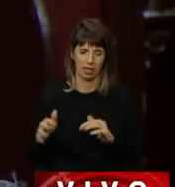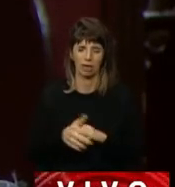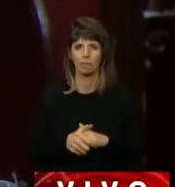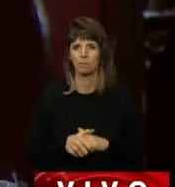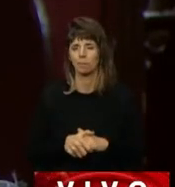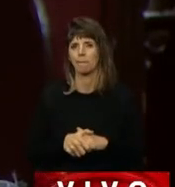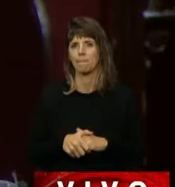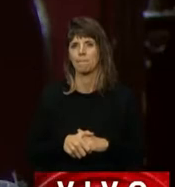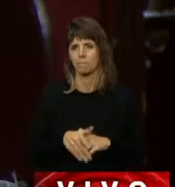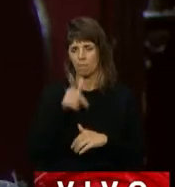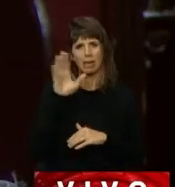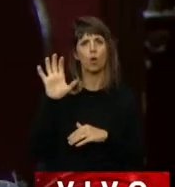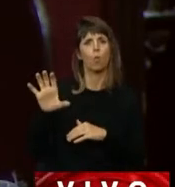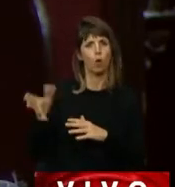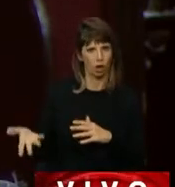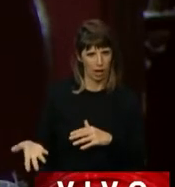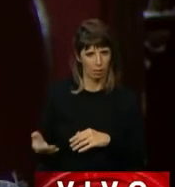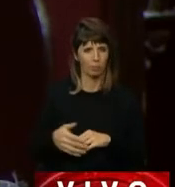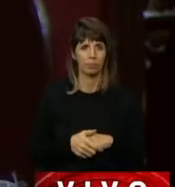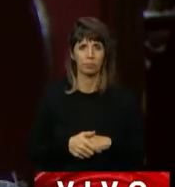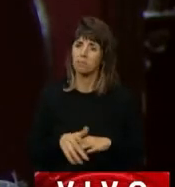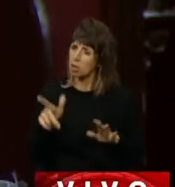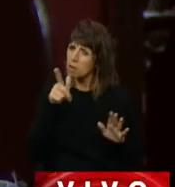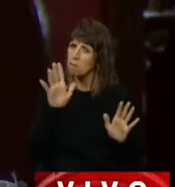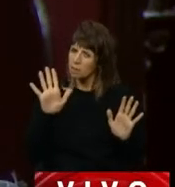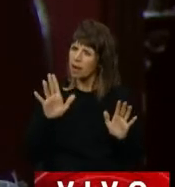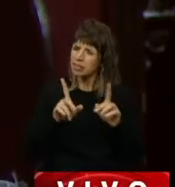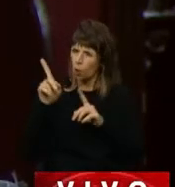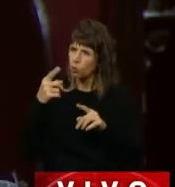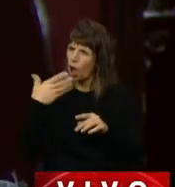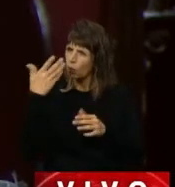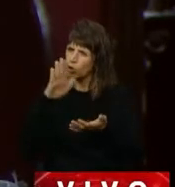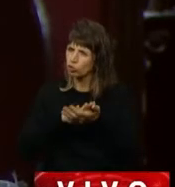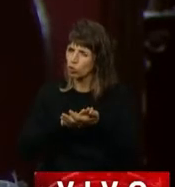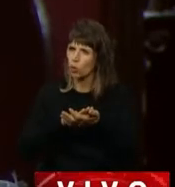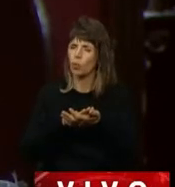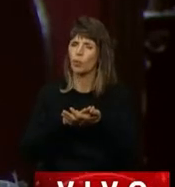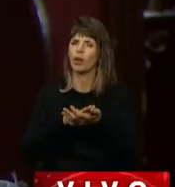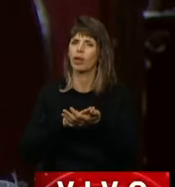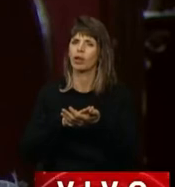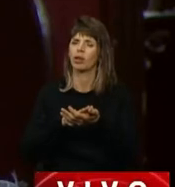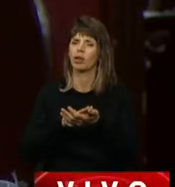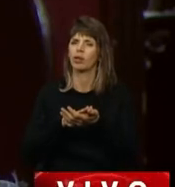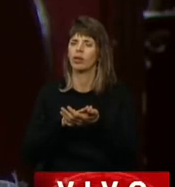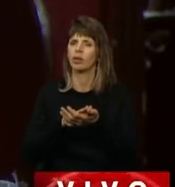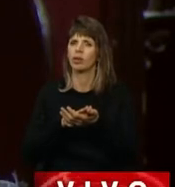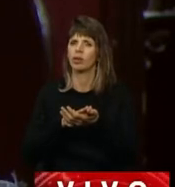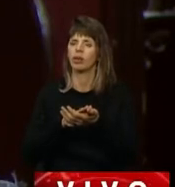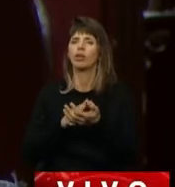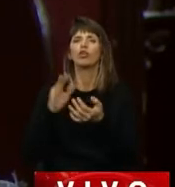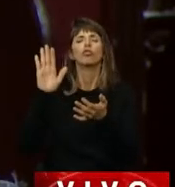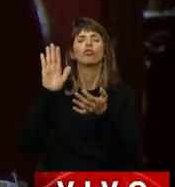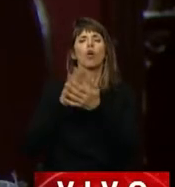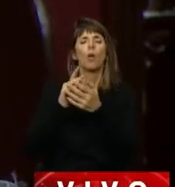está la negativa, y creo que acá se ha hecho ya referencia, la negativa a repudiar el